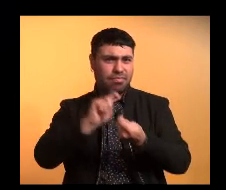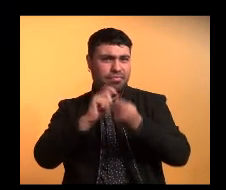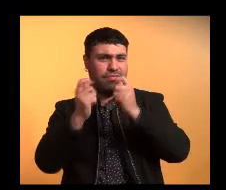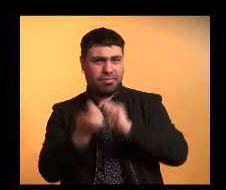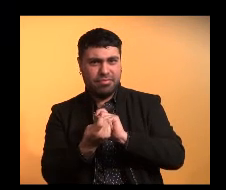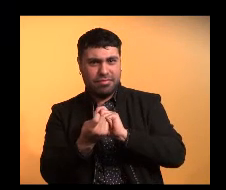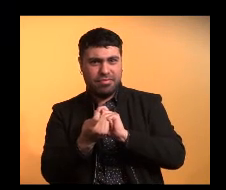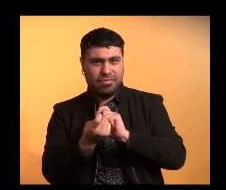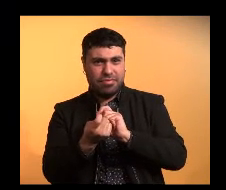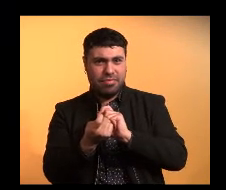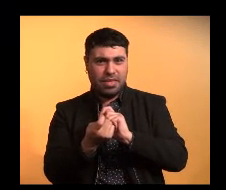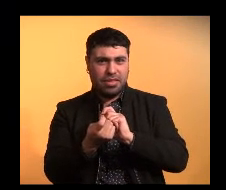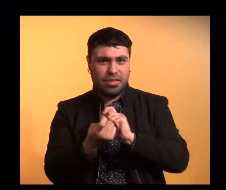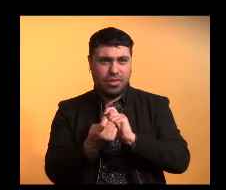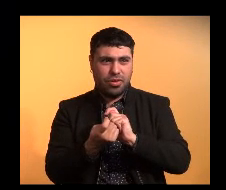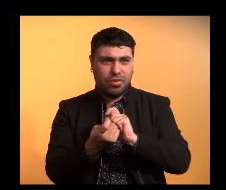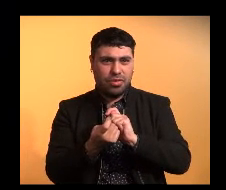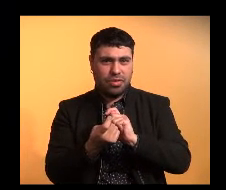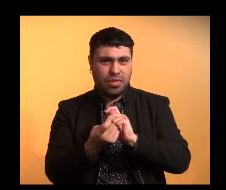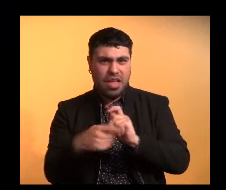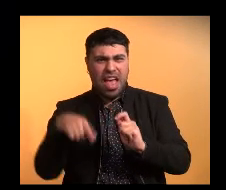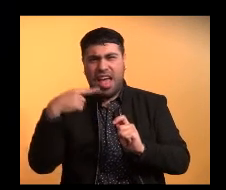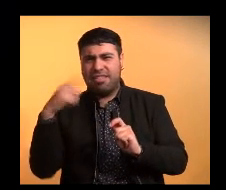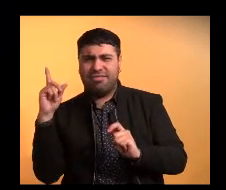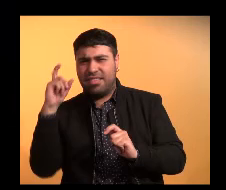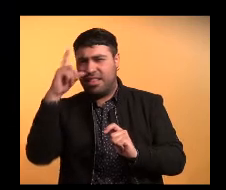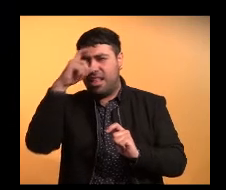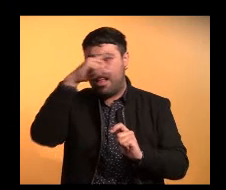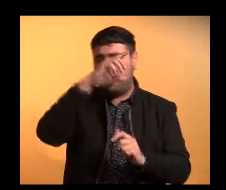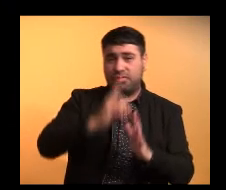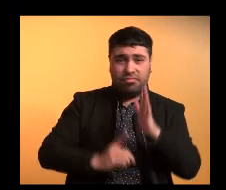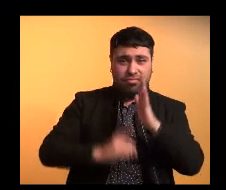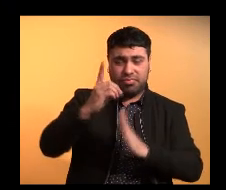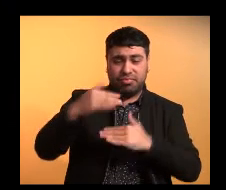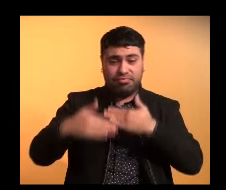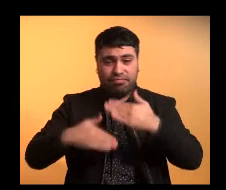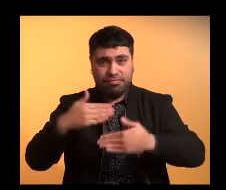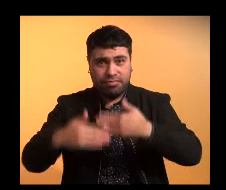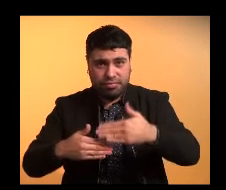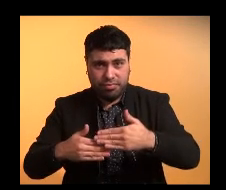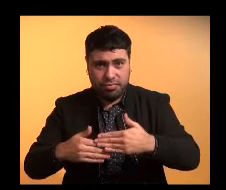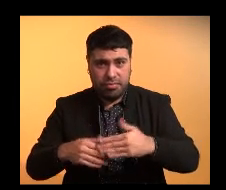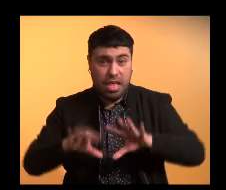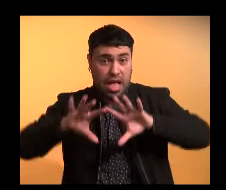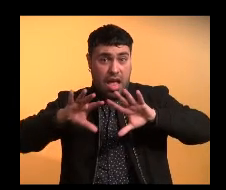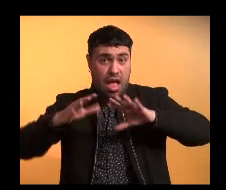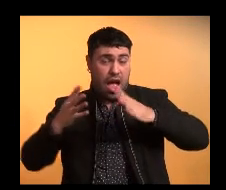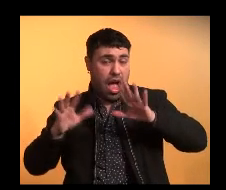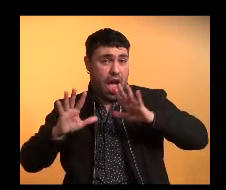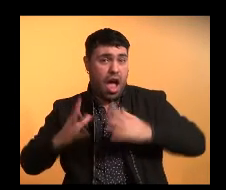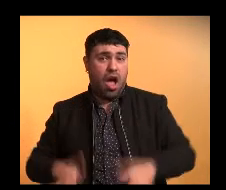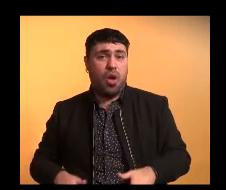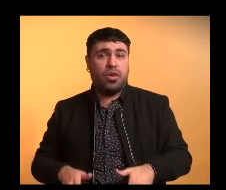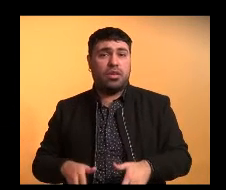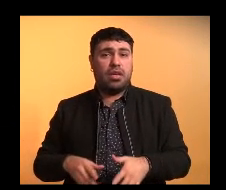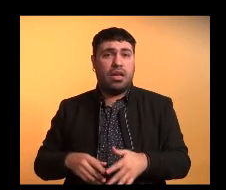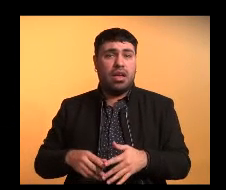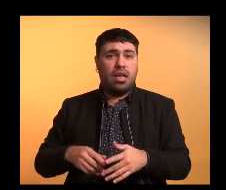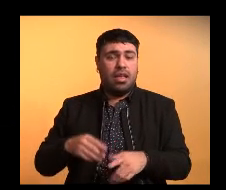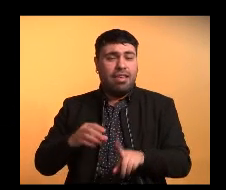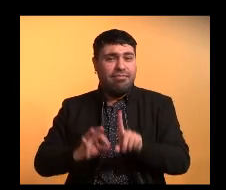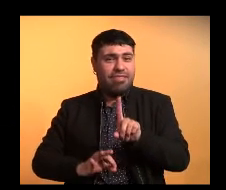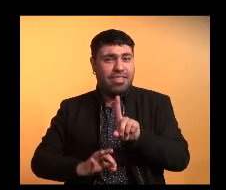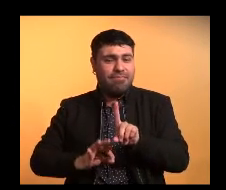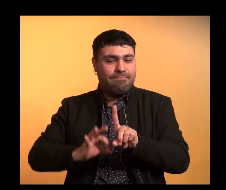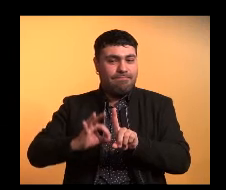está bastante impactada, ya se ha determinado que durante los últimos años, las últimas décadas, la temperatura ha ido en